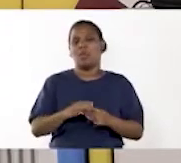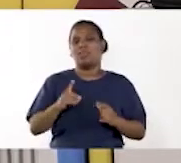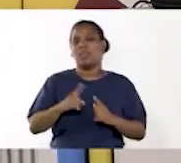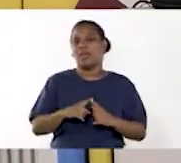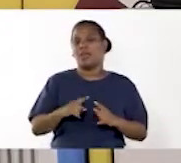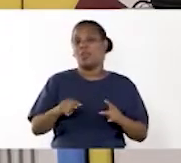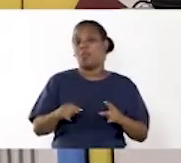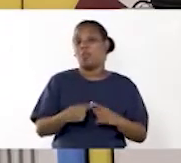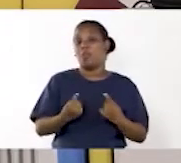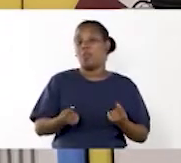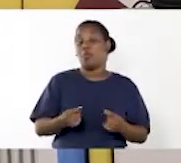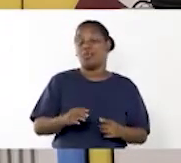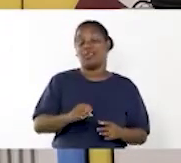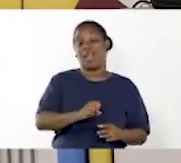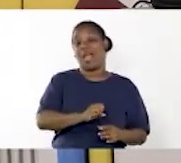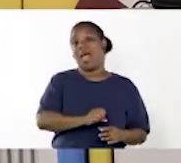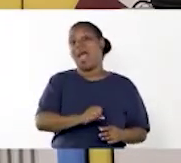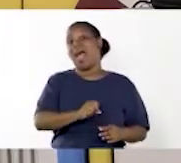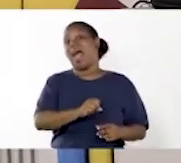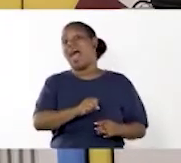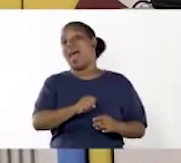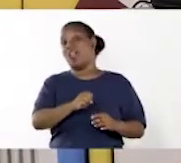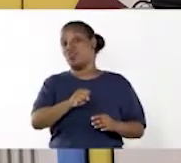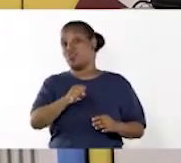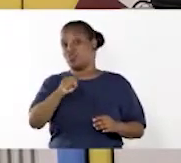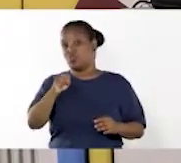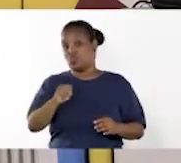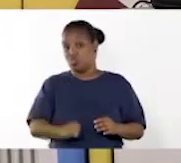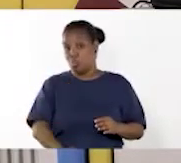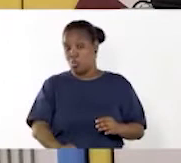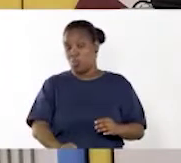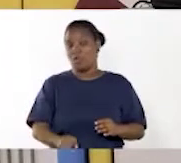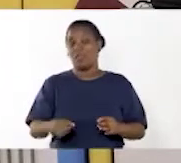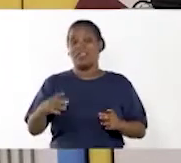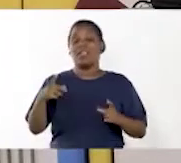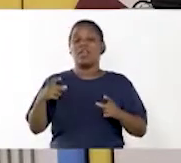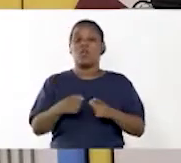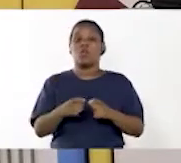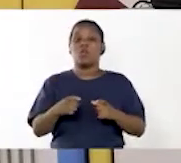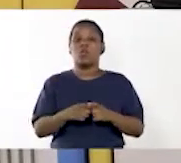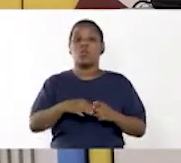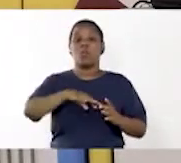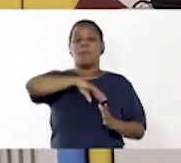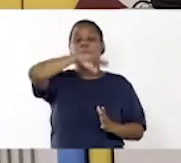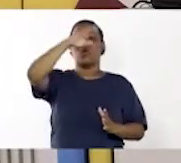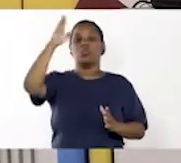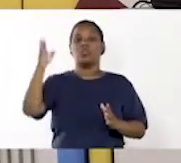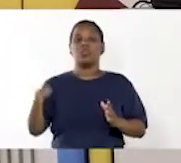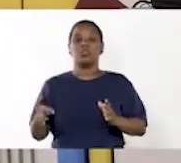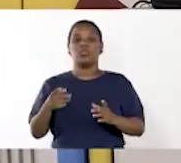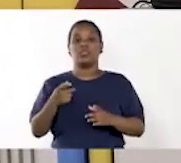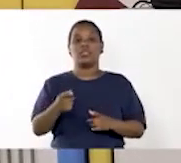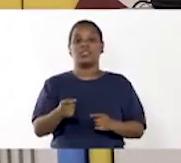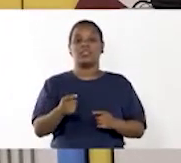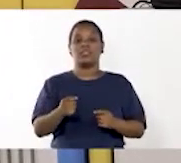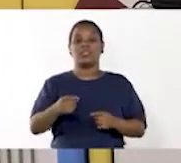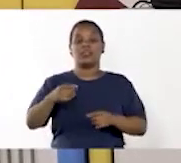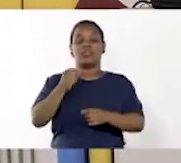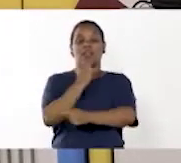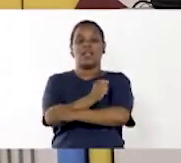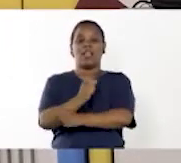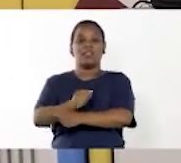sencillamente está al sur de grupos montañosos, está cerca de la Sierra Maestra, está cerca del